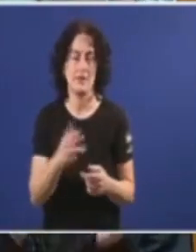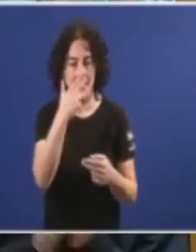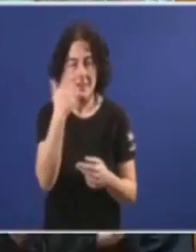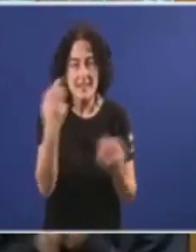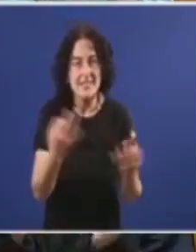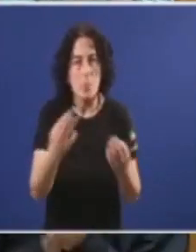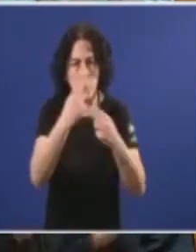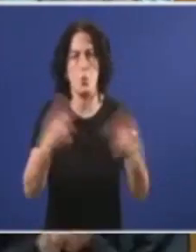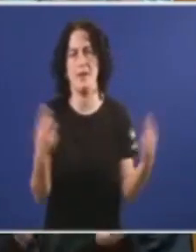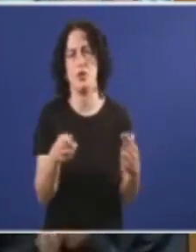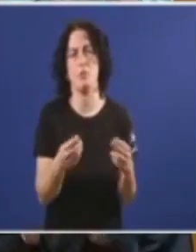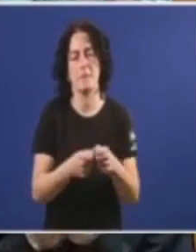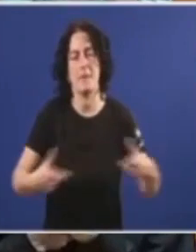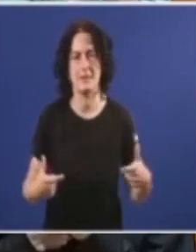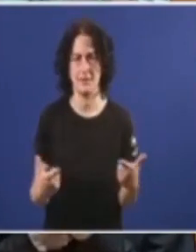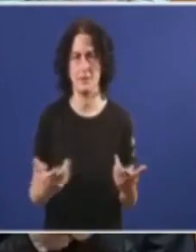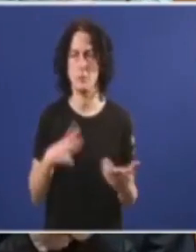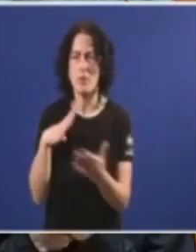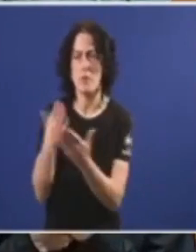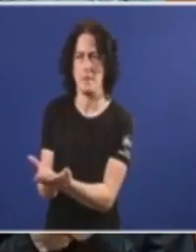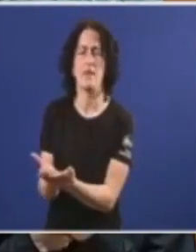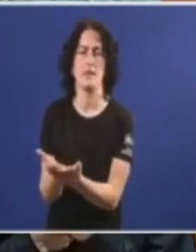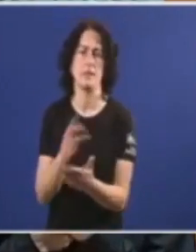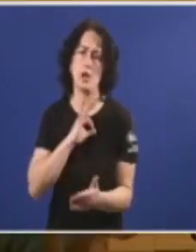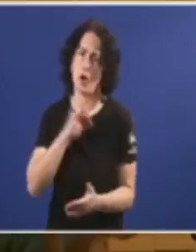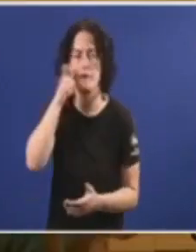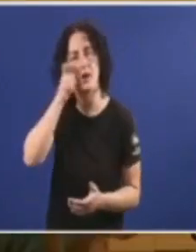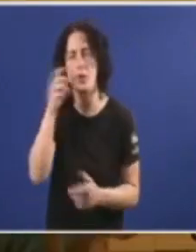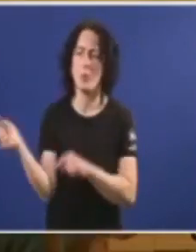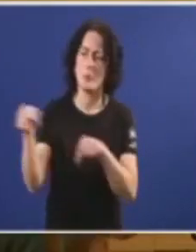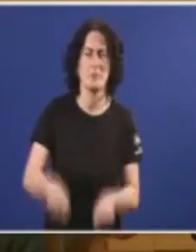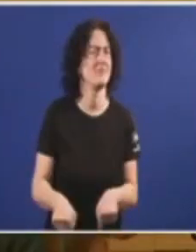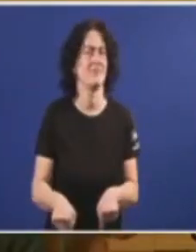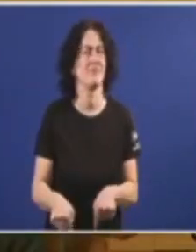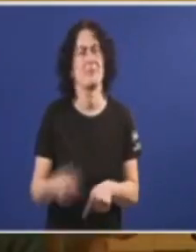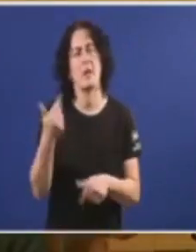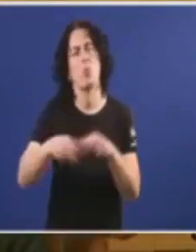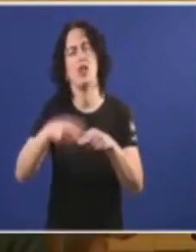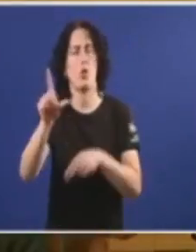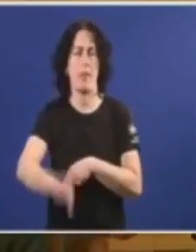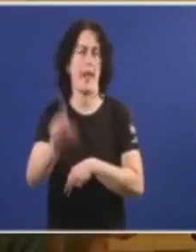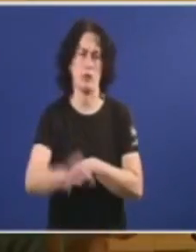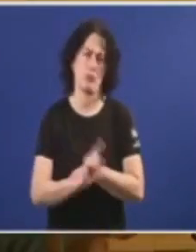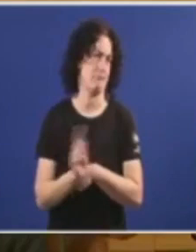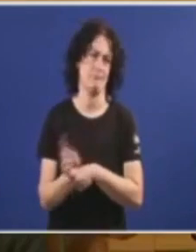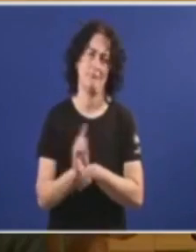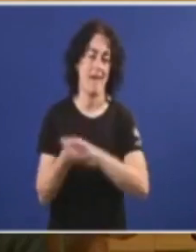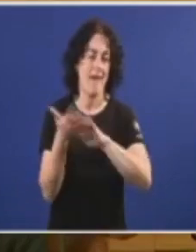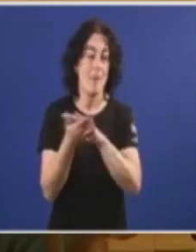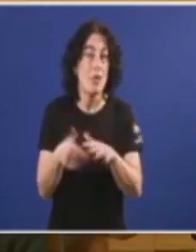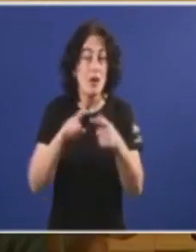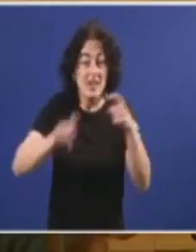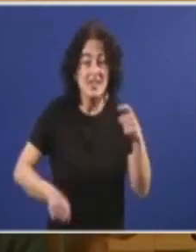que lle facemos e pedímoslle, por favor, señor Feijóo, que non veña aquí con máis politiqueo barato, porque estamos no medio dunha crise